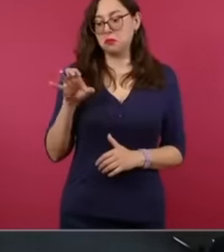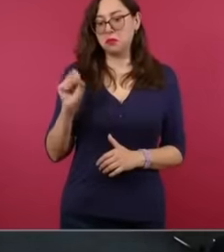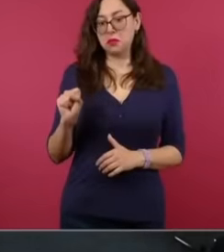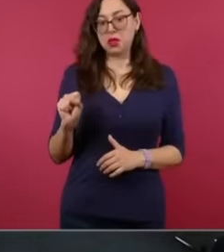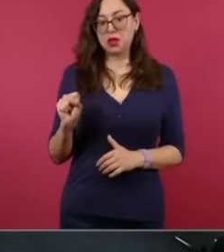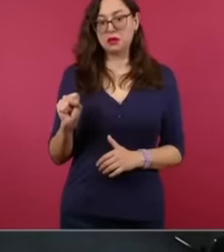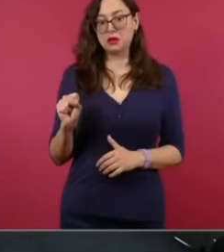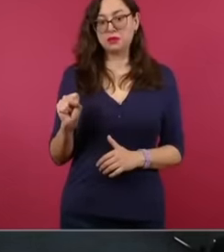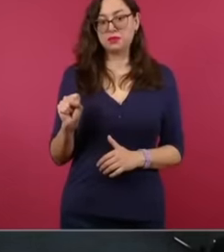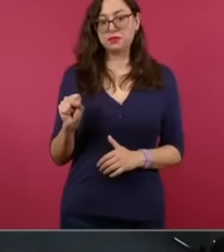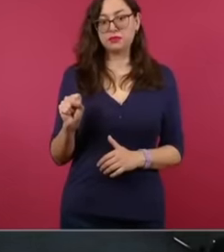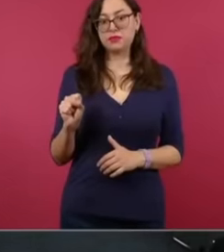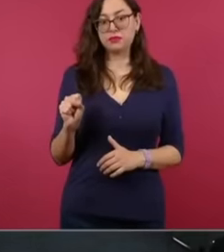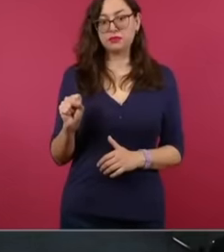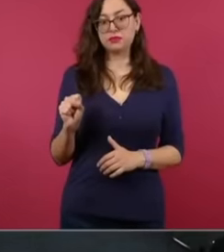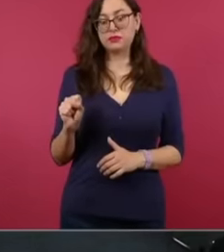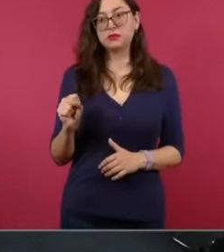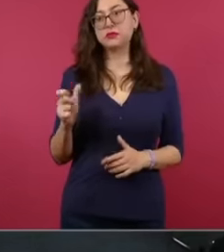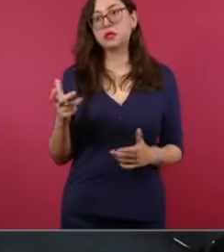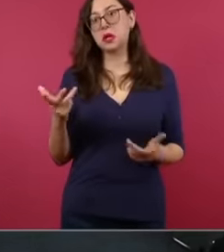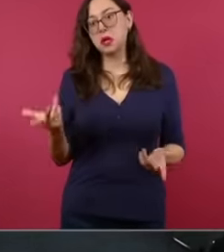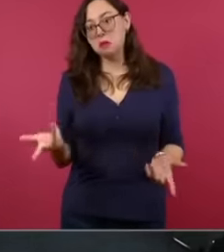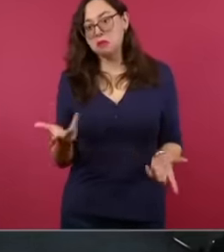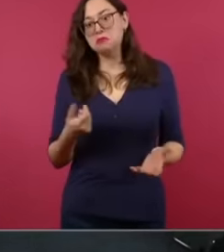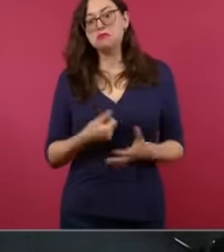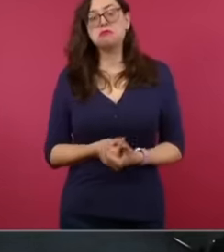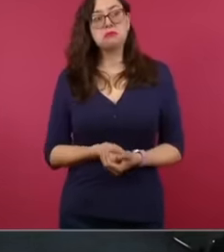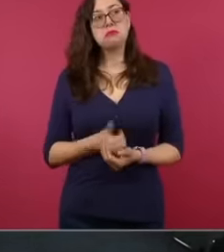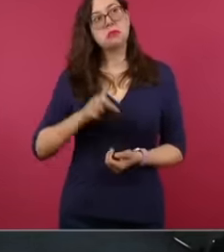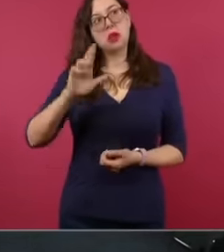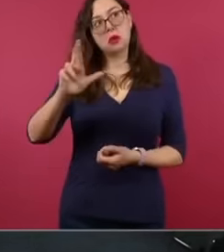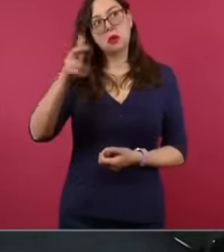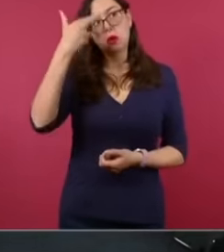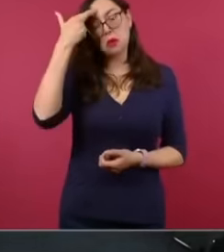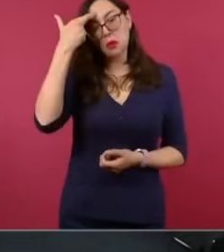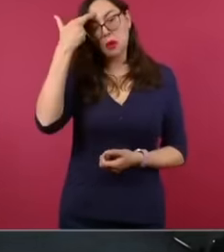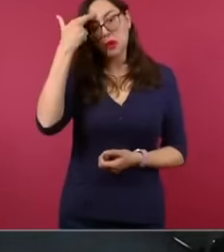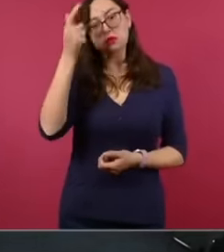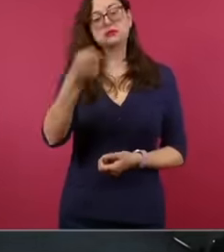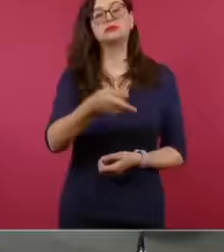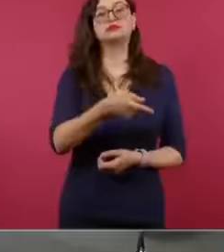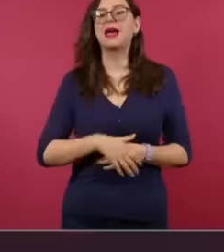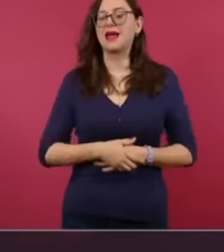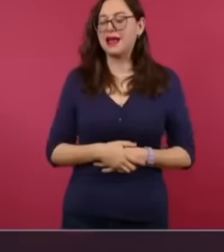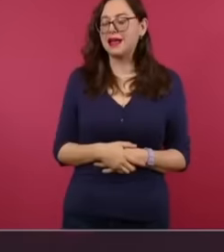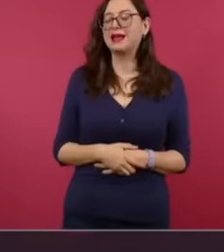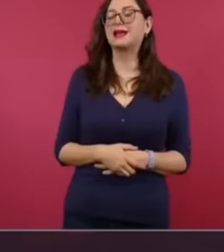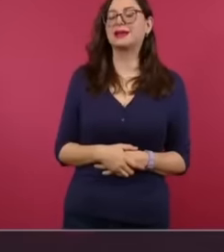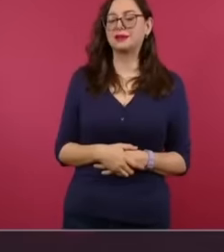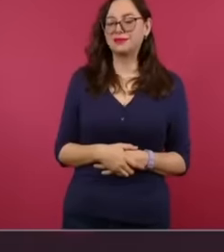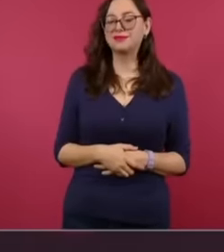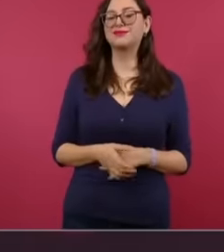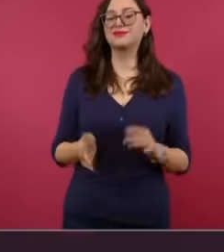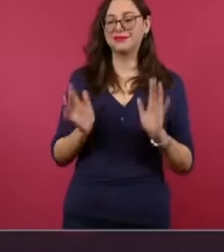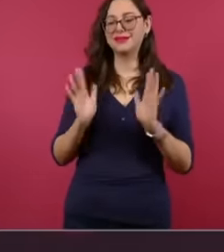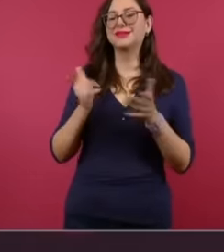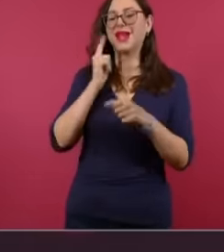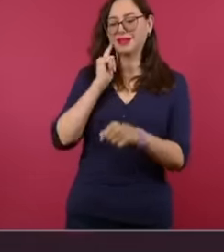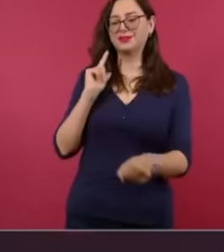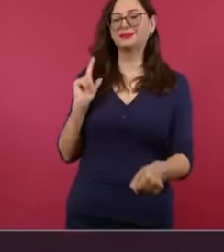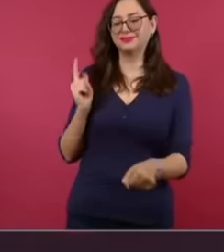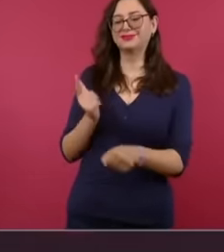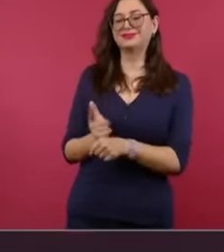Padres, el Chapo, yo me acuerdo que salió como al mes de que entró Fox. Perdón, el Chapo, el